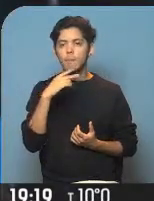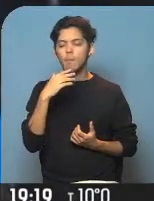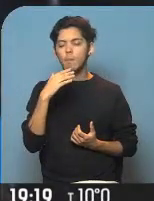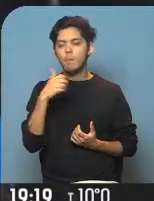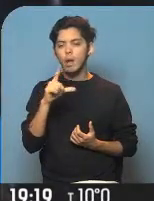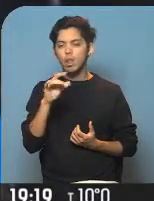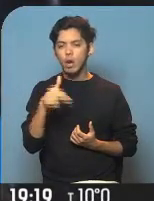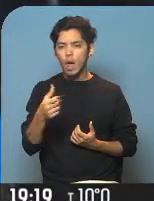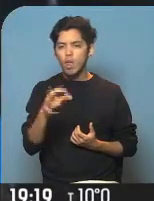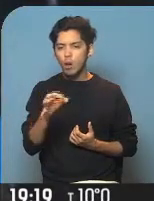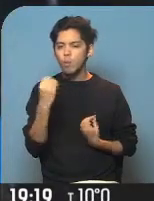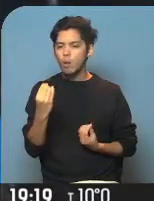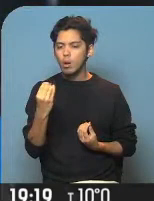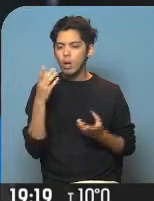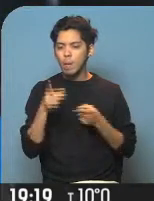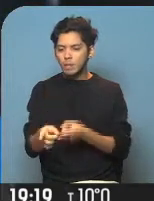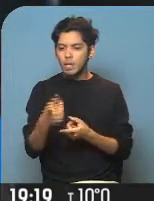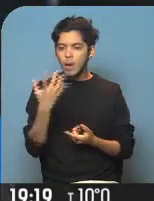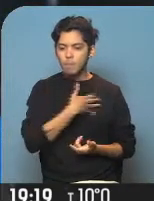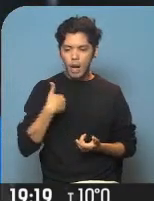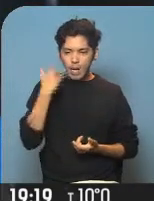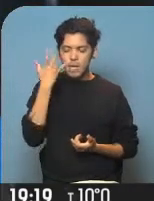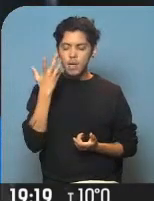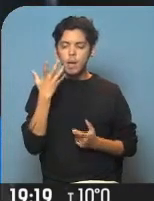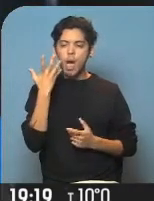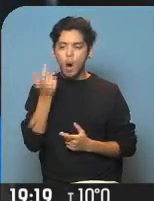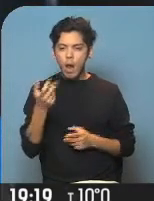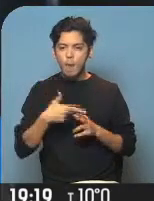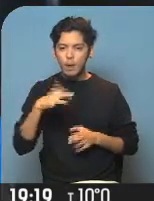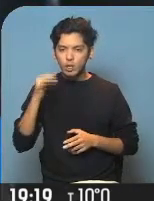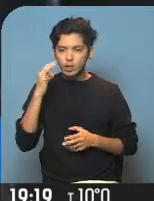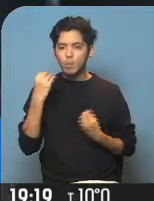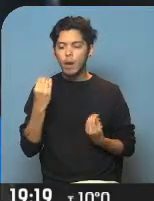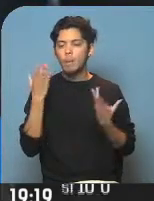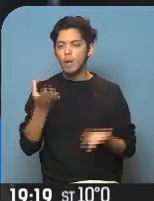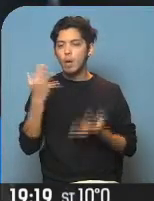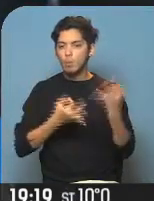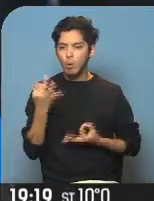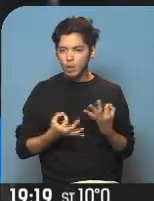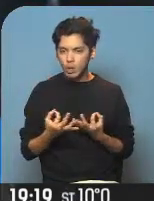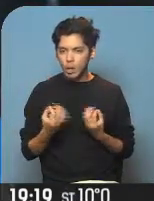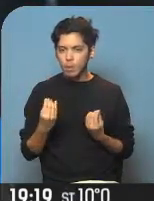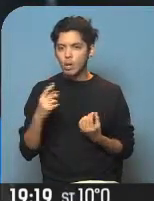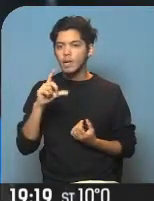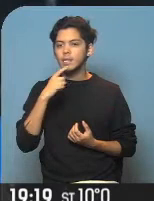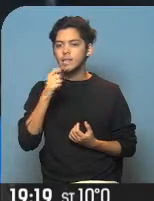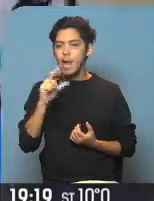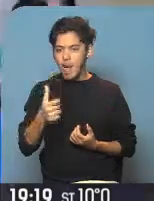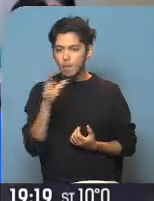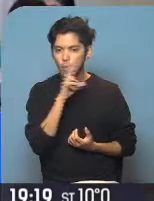Mayo, que tanto han hecho para tener acceso a la reivindicación y la justicia? ¿Por qué está Milagro Sala